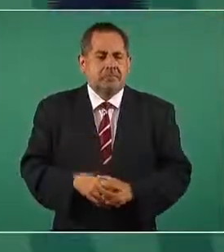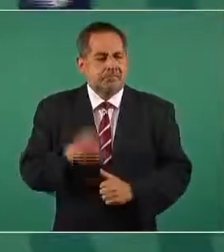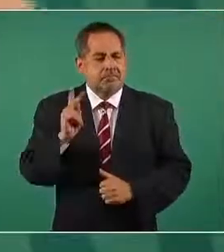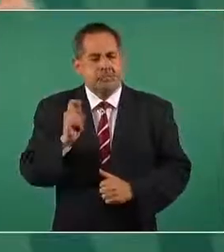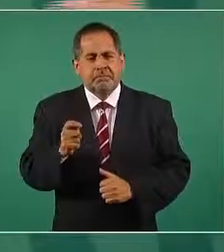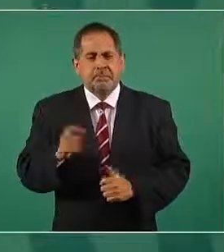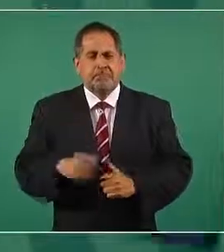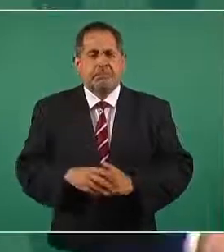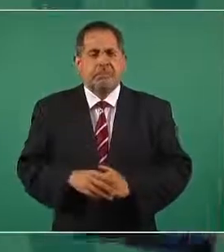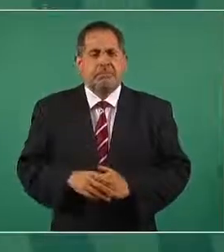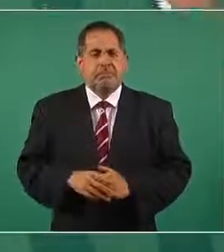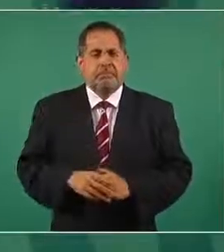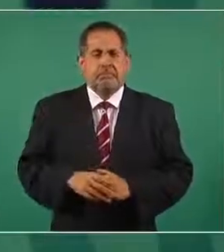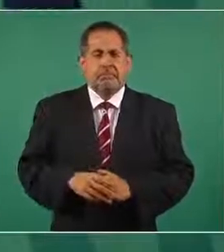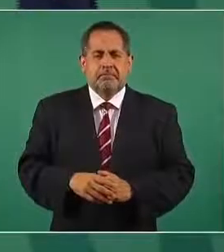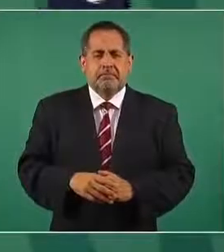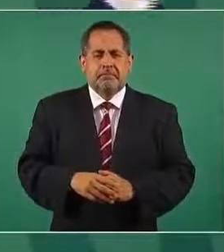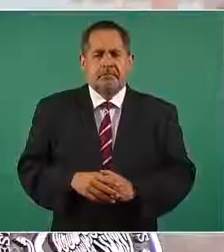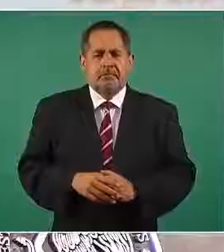también